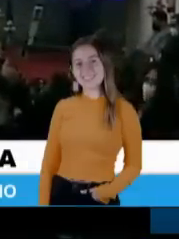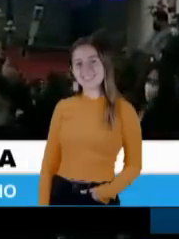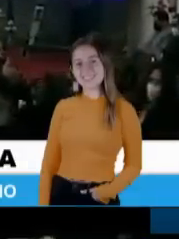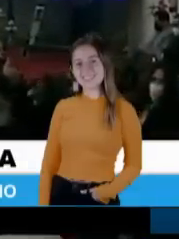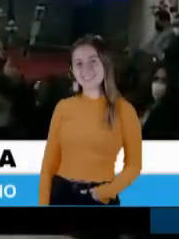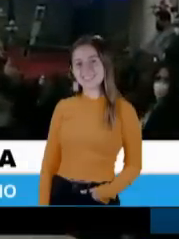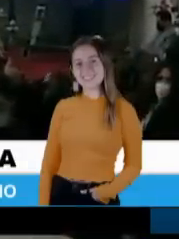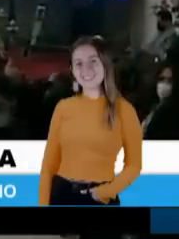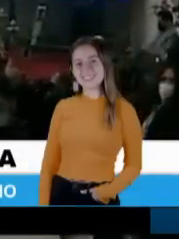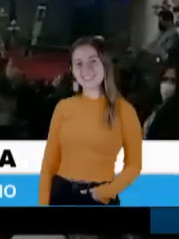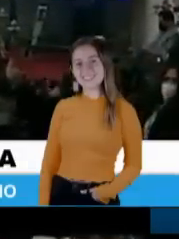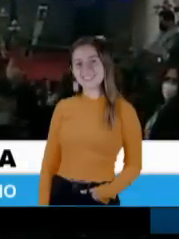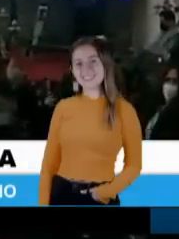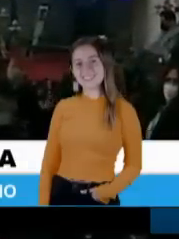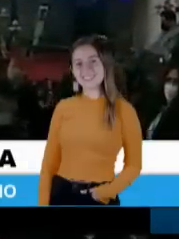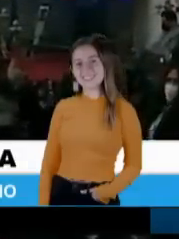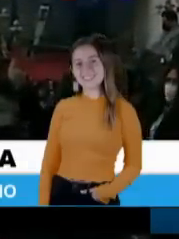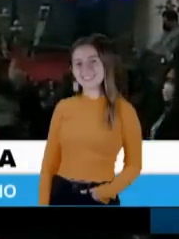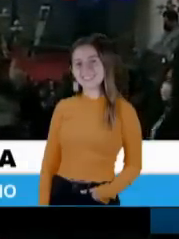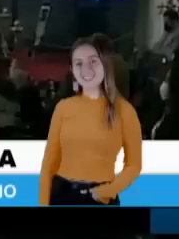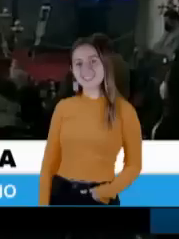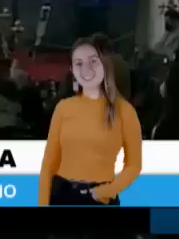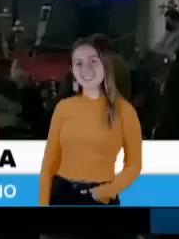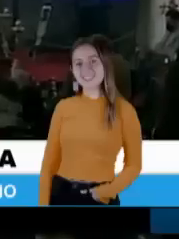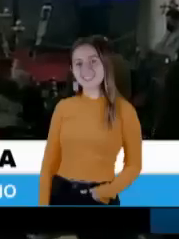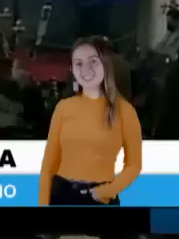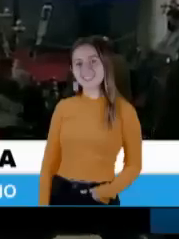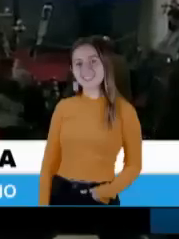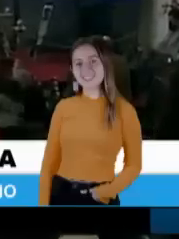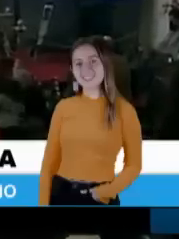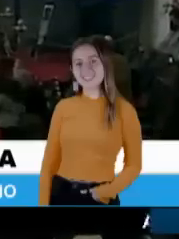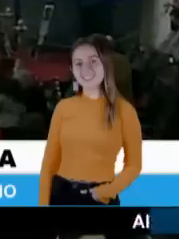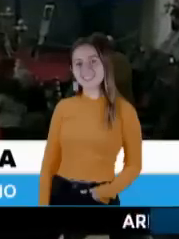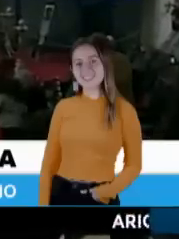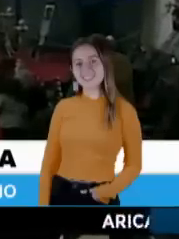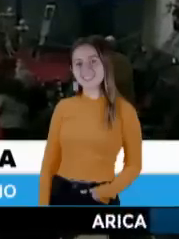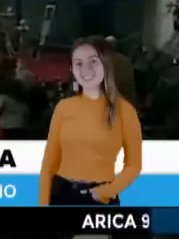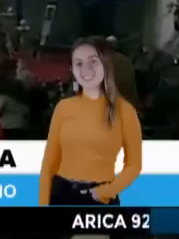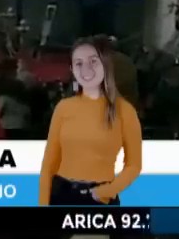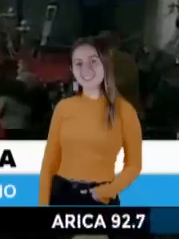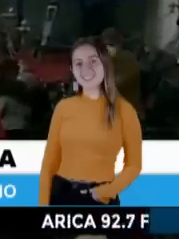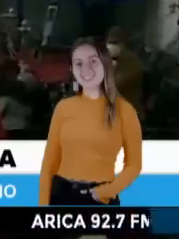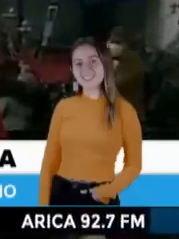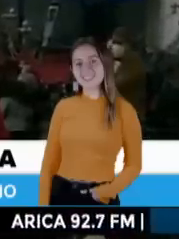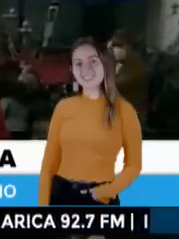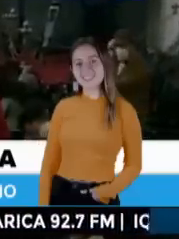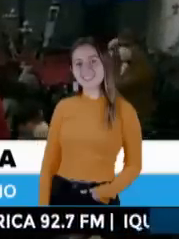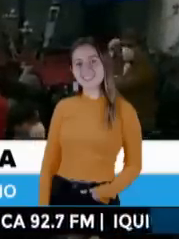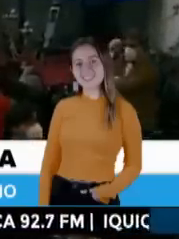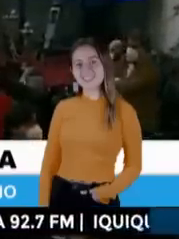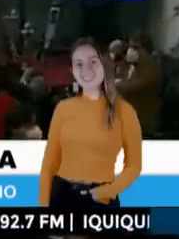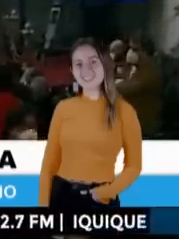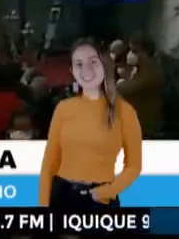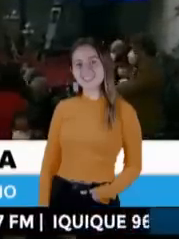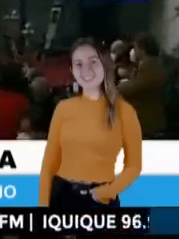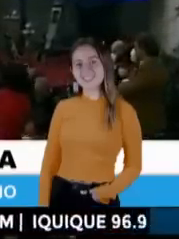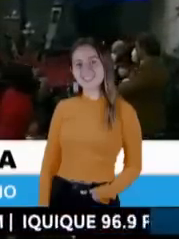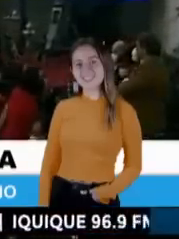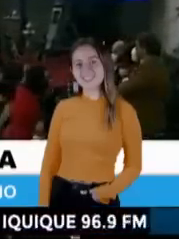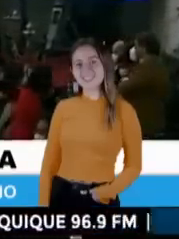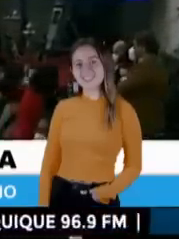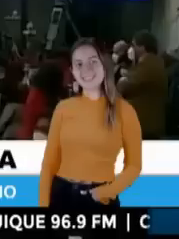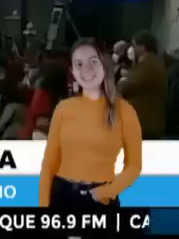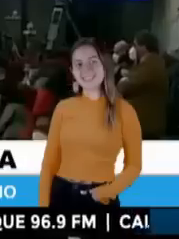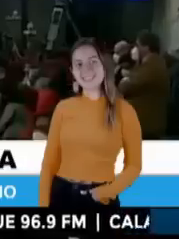quien se rumorea hoy entregaría una comunicación, un comunicado, un video explicitando su postura de cara al